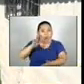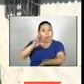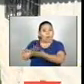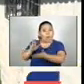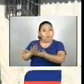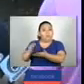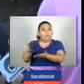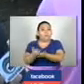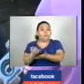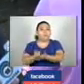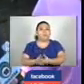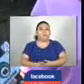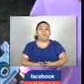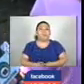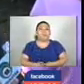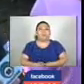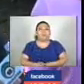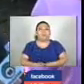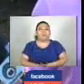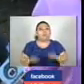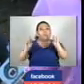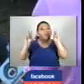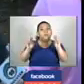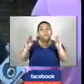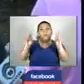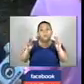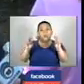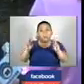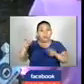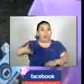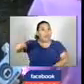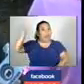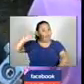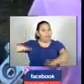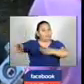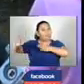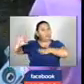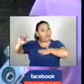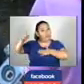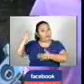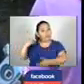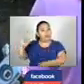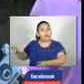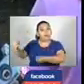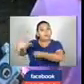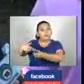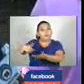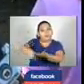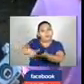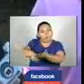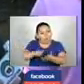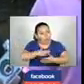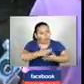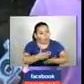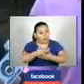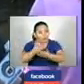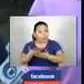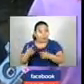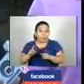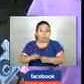los impuestos. Supuestamente eso fue el juramento que hicieron al llegar al alcaldía, que iban a ayudar al más necesitado. Bueno, nosotros